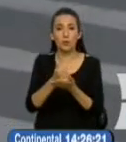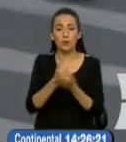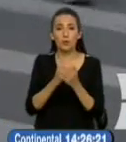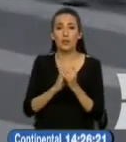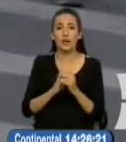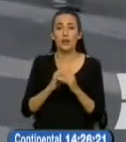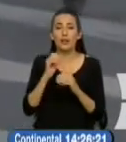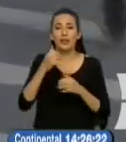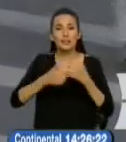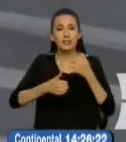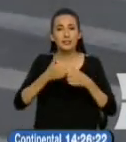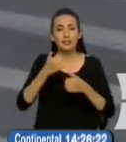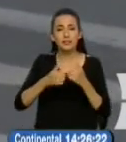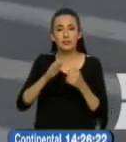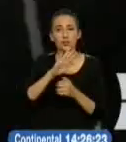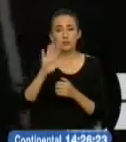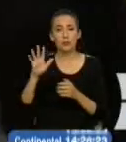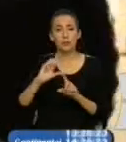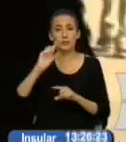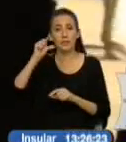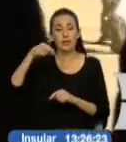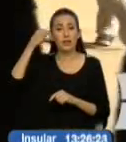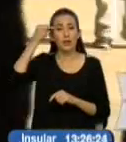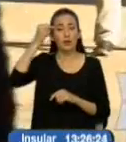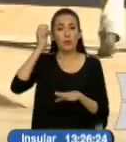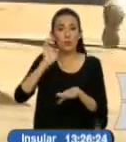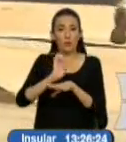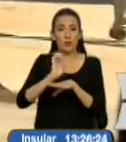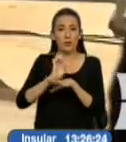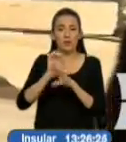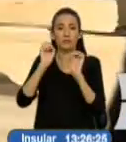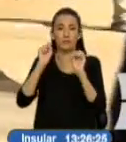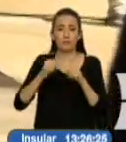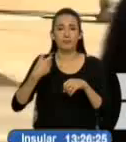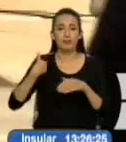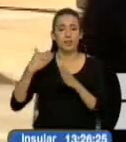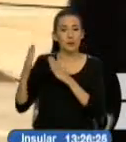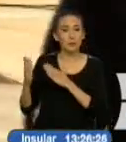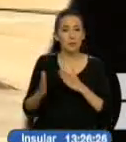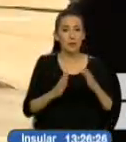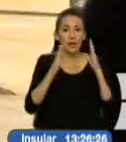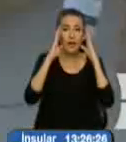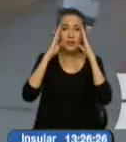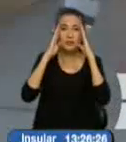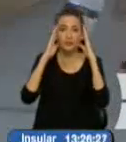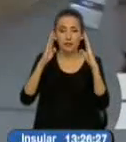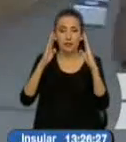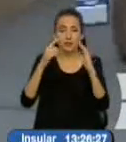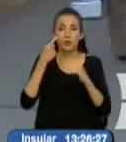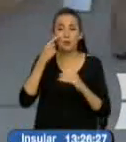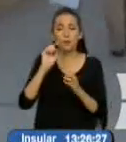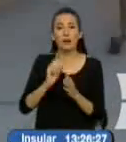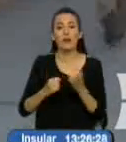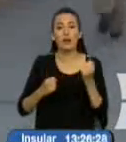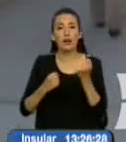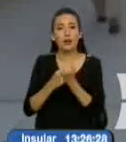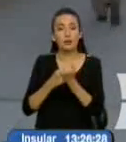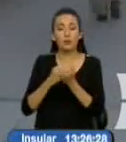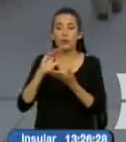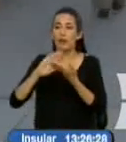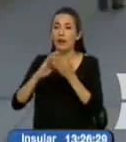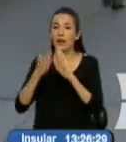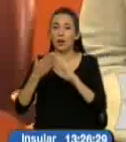en Estados Unidos, el gobierno de Ecuador lleva a cabo un plan de contingencia consular que permite a la